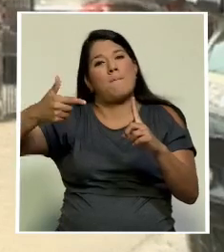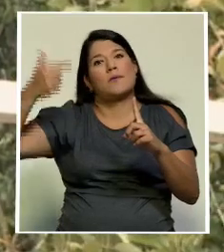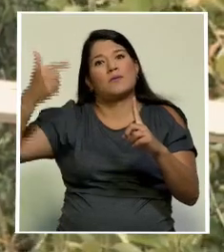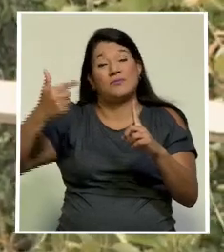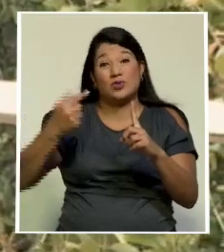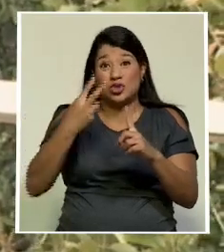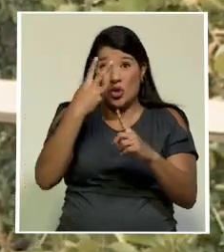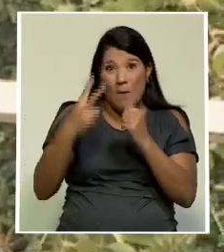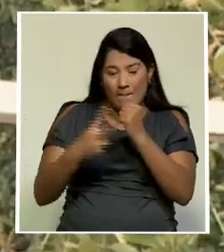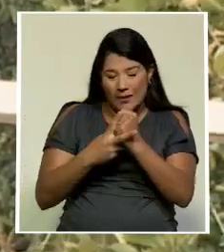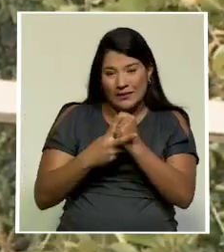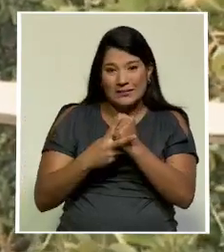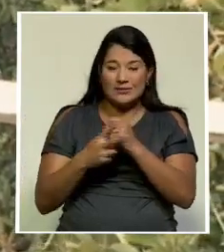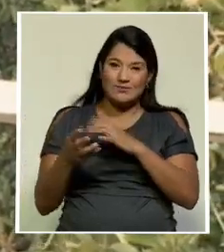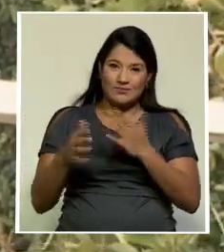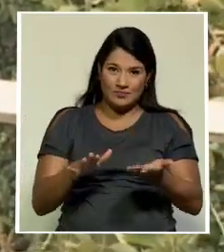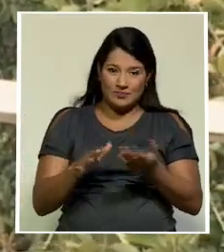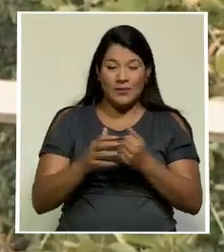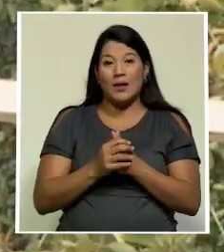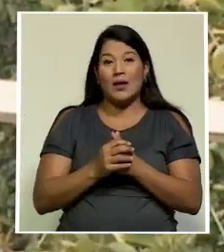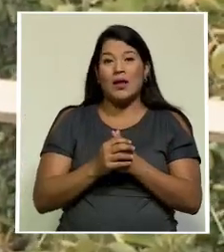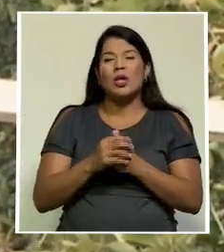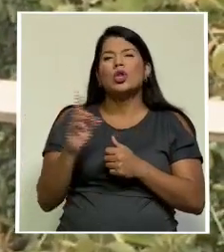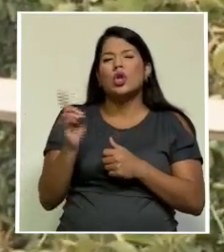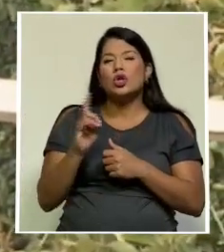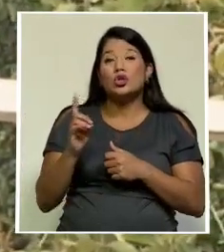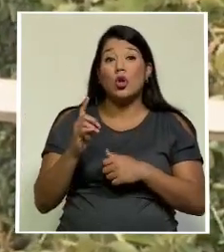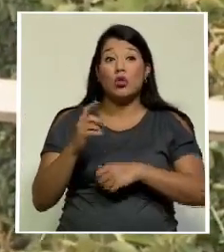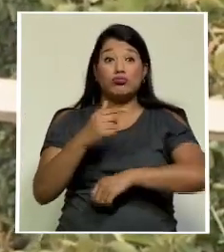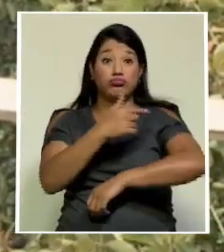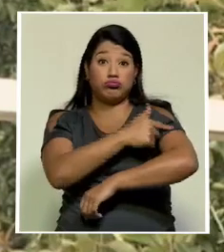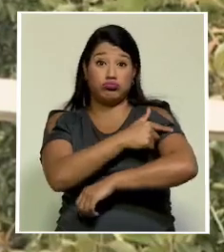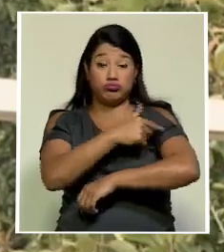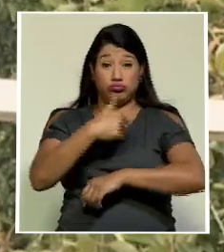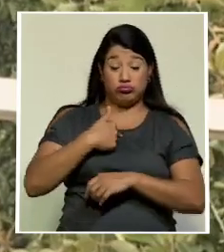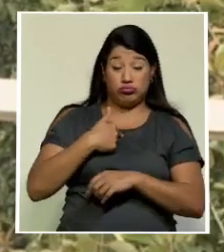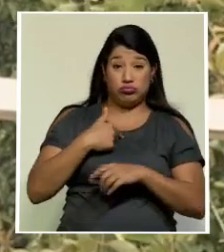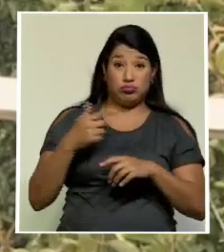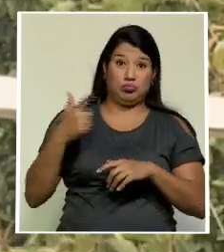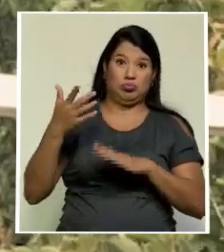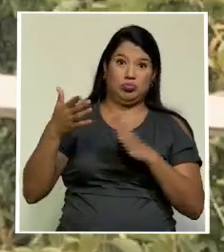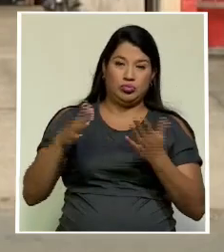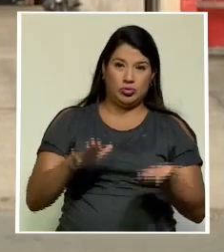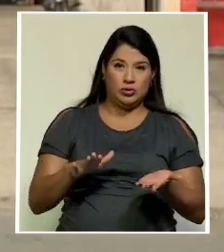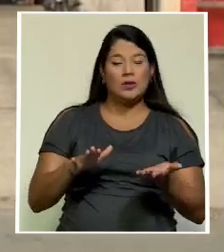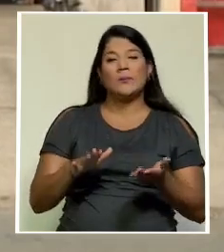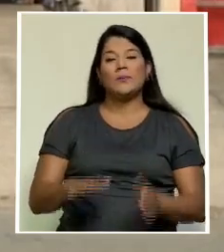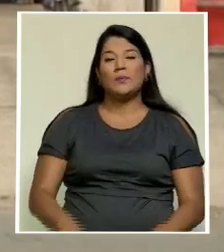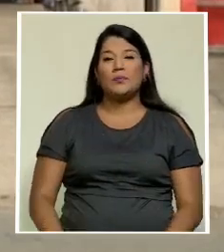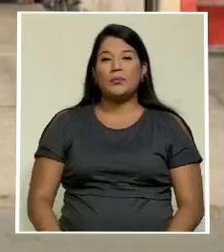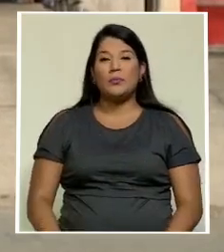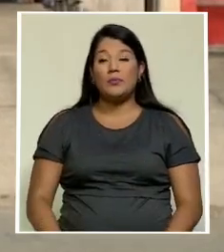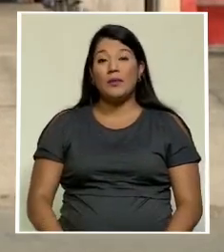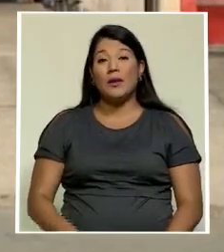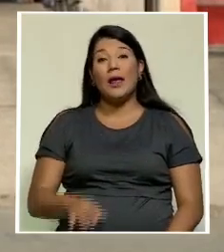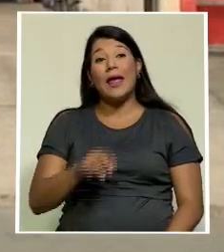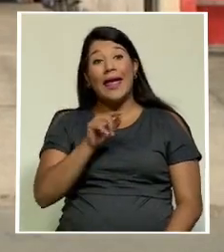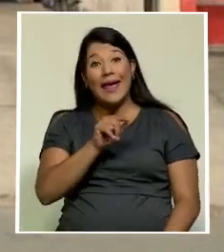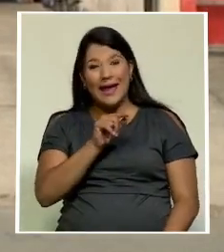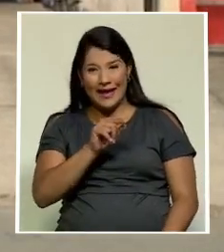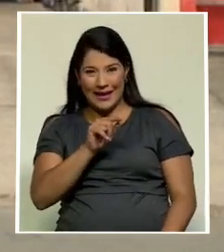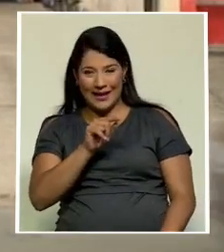al ofendido. Los proyectiles impactaron en el dorso y en el brazo izquierdo de Rivera, heridas que acabaron con su vida. Elías Rivera, tía de